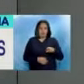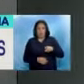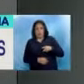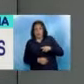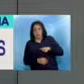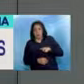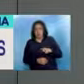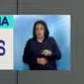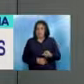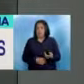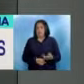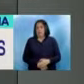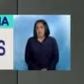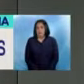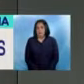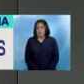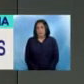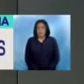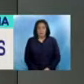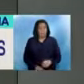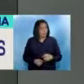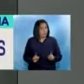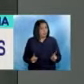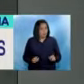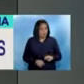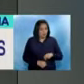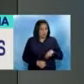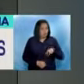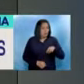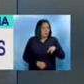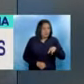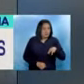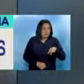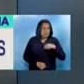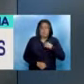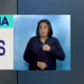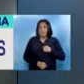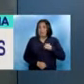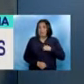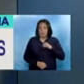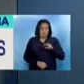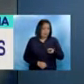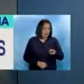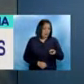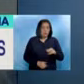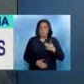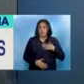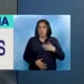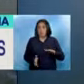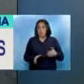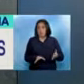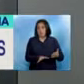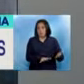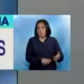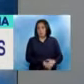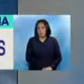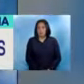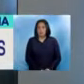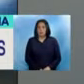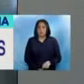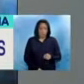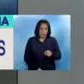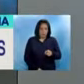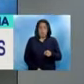quedar tendido. Pero si uno sigue avanzando, lamentablemente registra 2 cuerpos sin vida. Uno